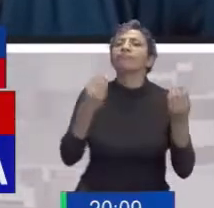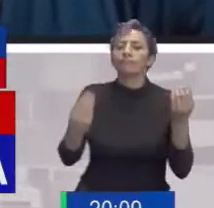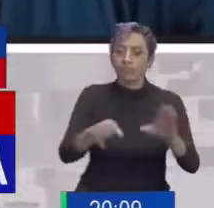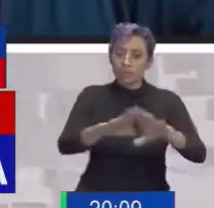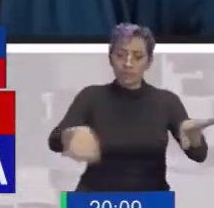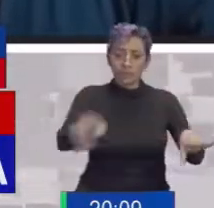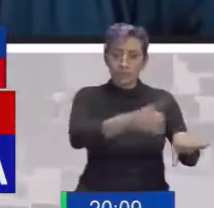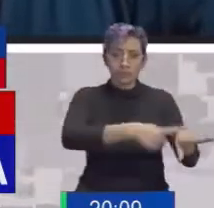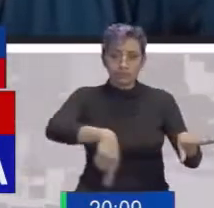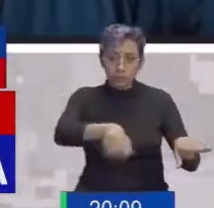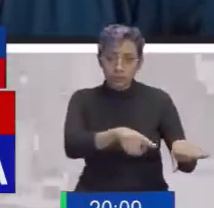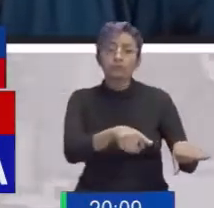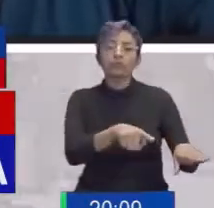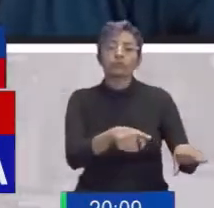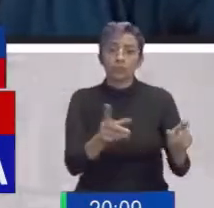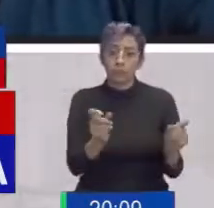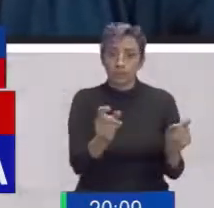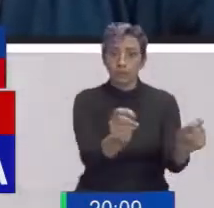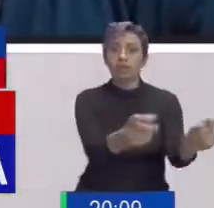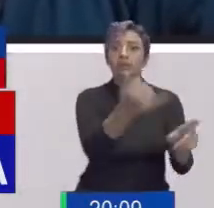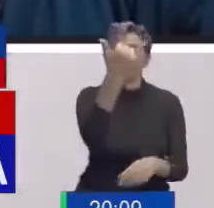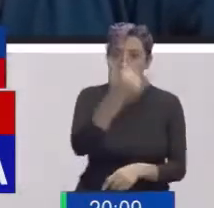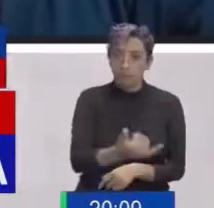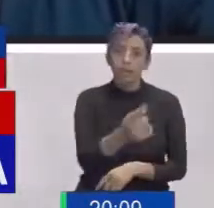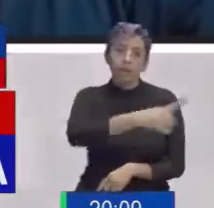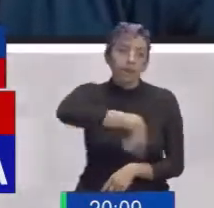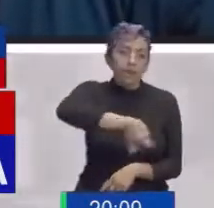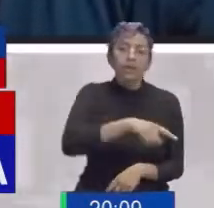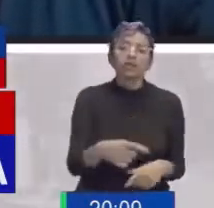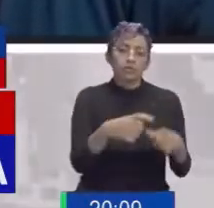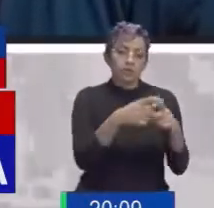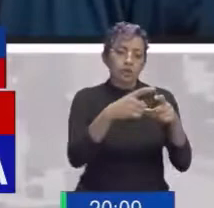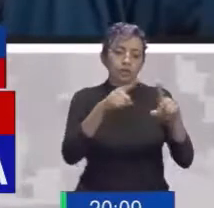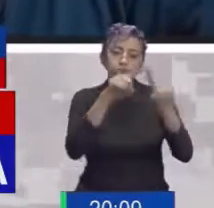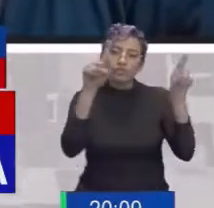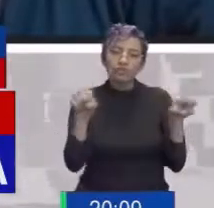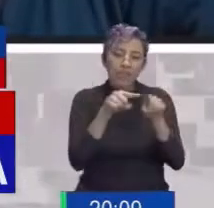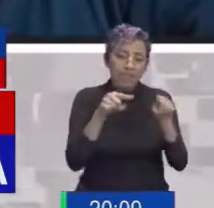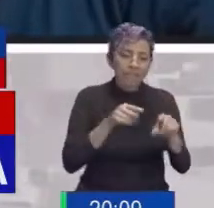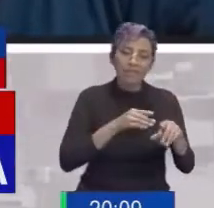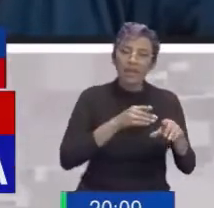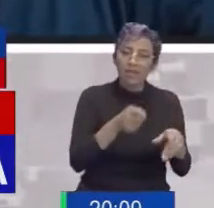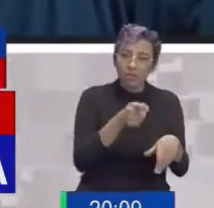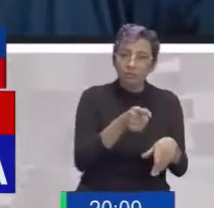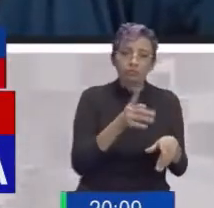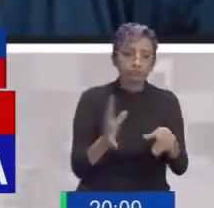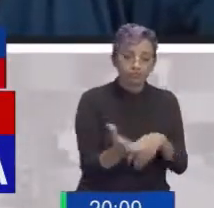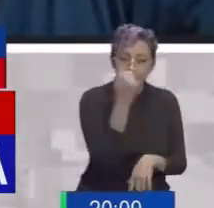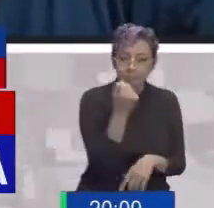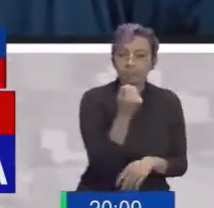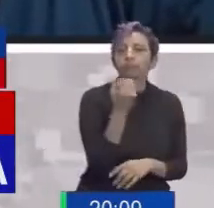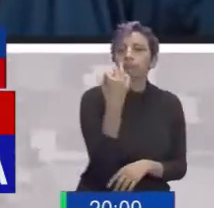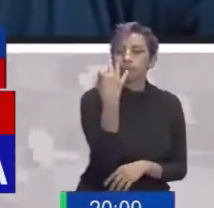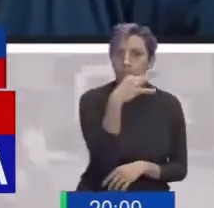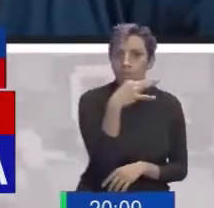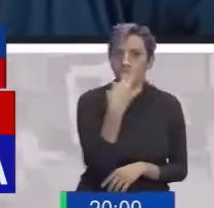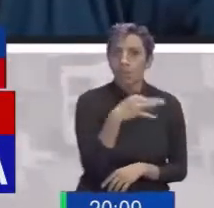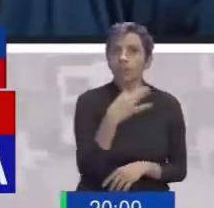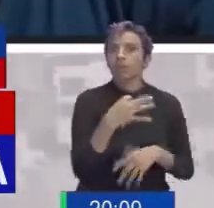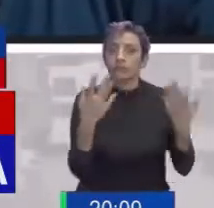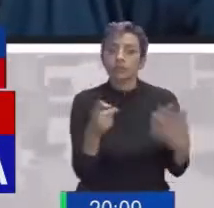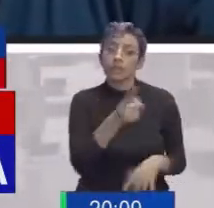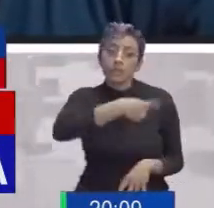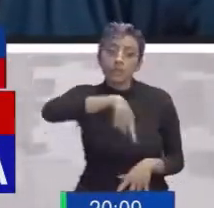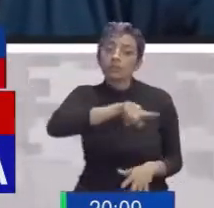un acceso, primero a partir de certificados que los van a poner dentro de un cuadro